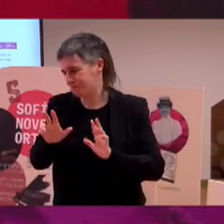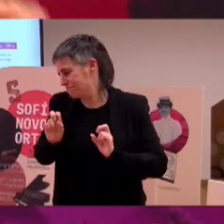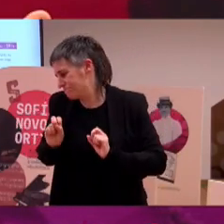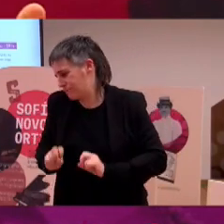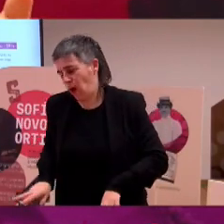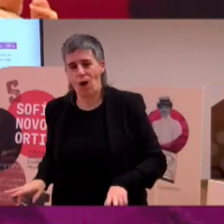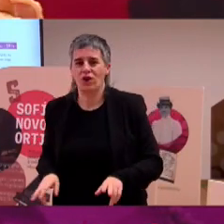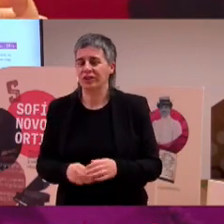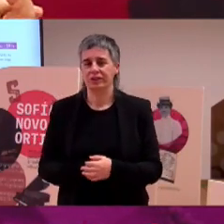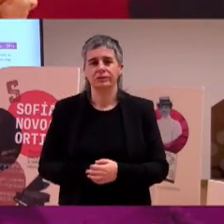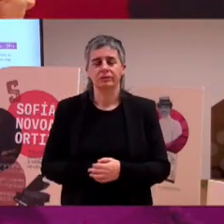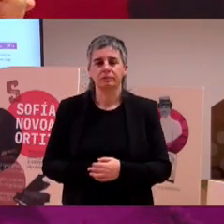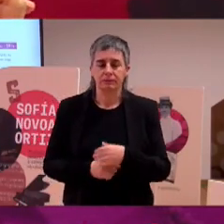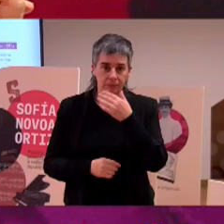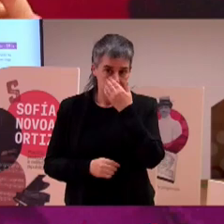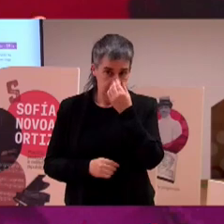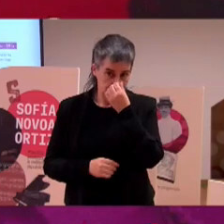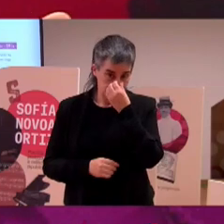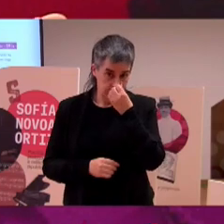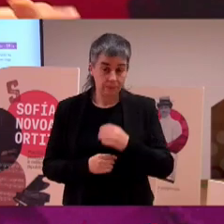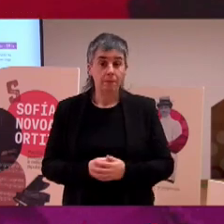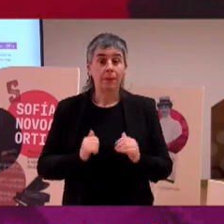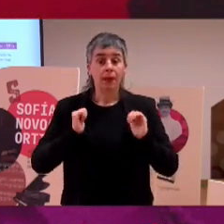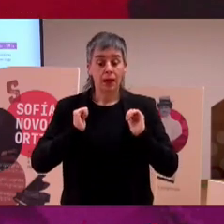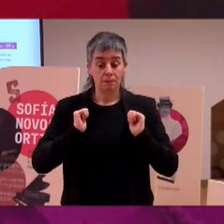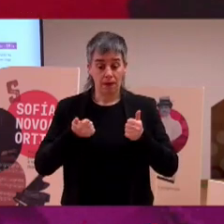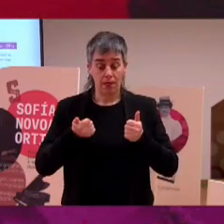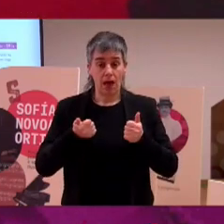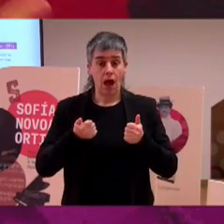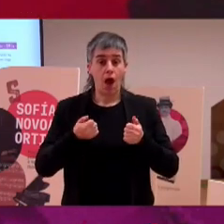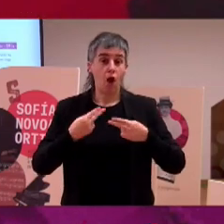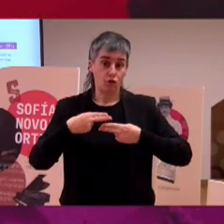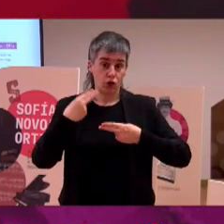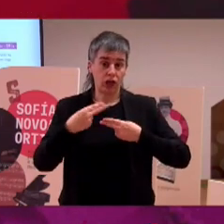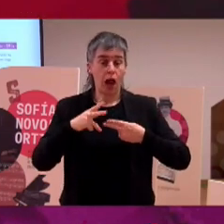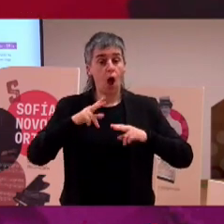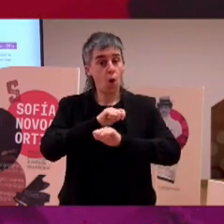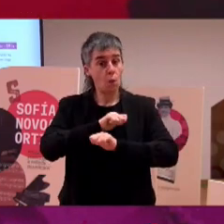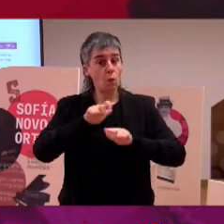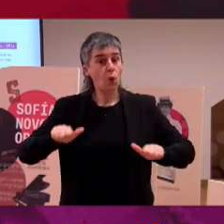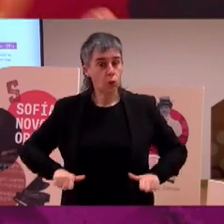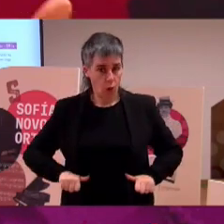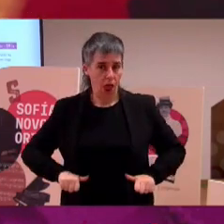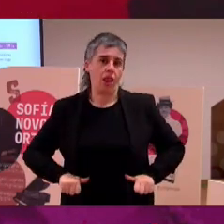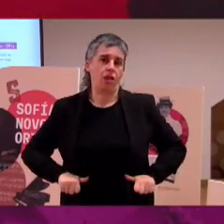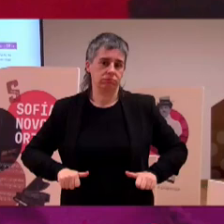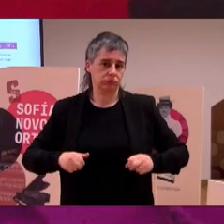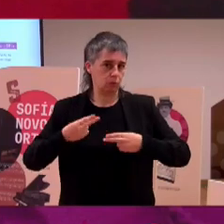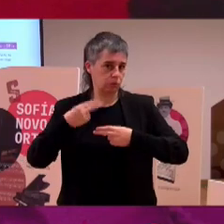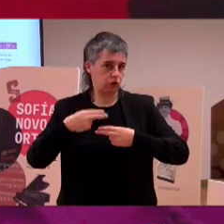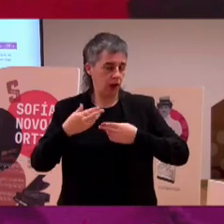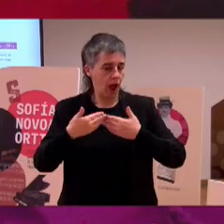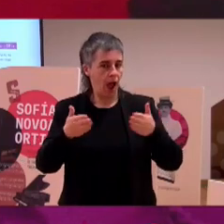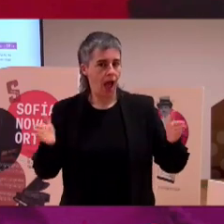Cando se abre a fronteira con Portugal, entón ela, coas súas amizades que tiña